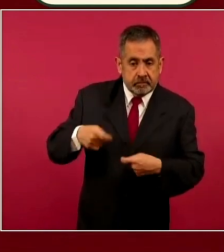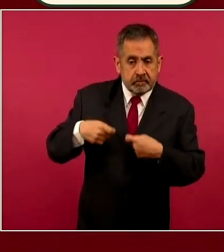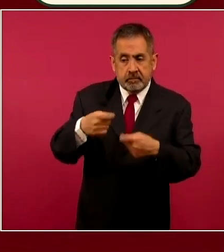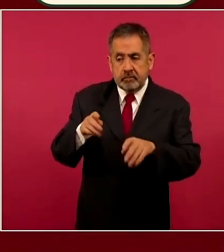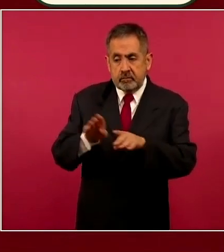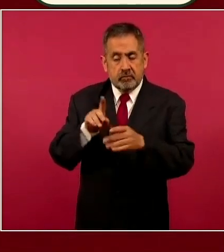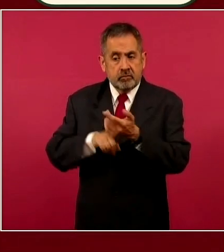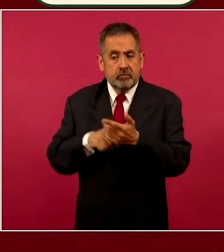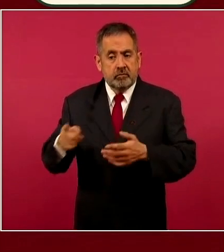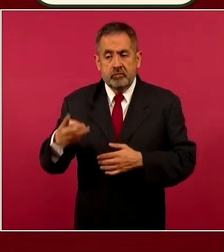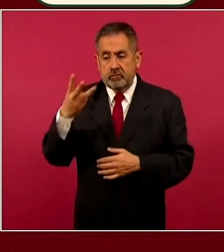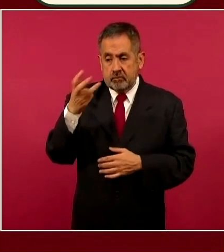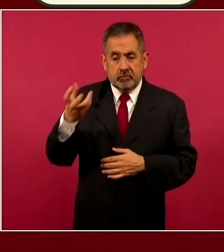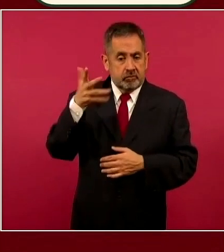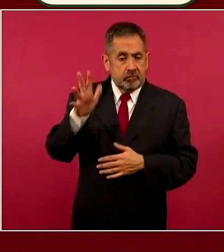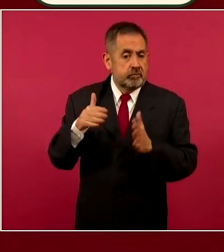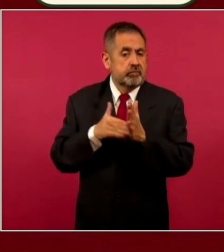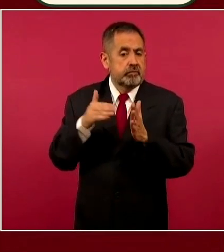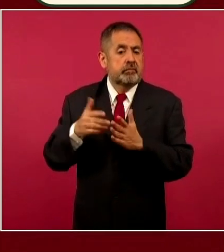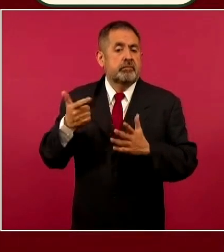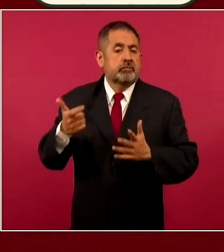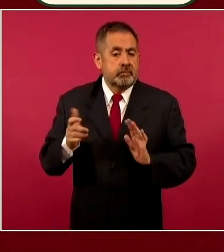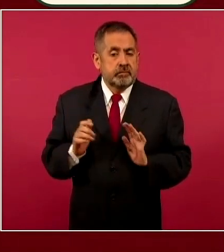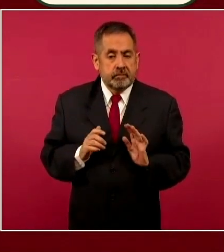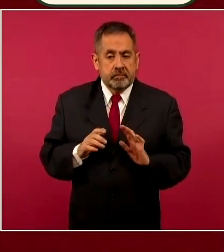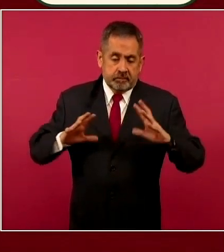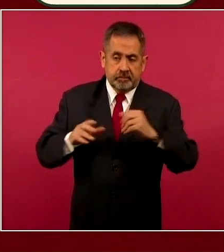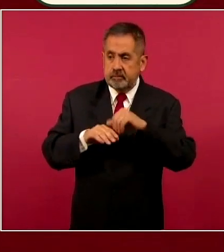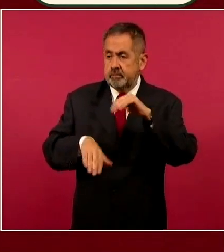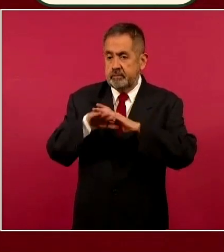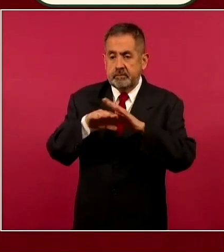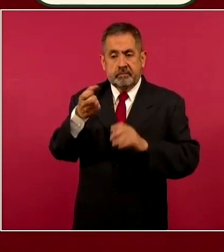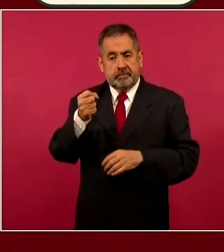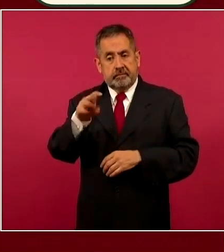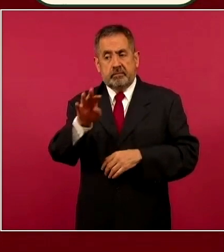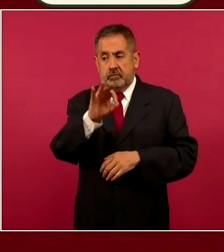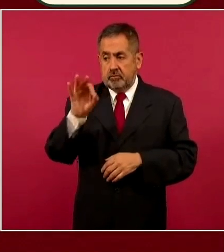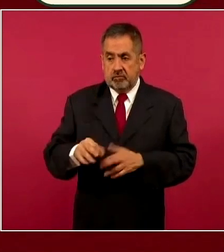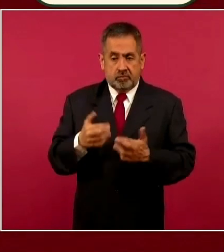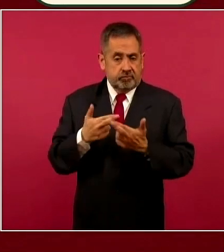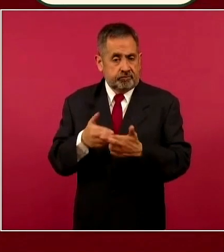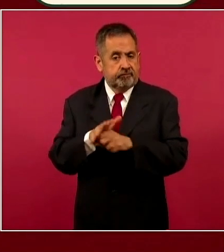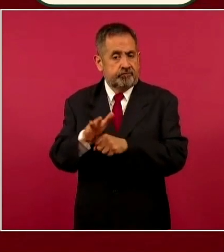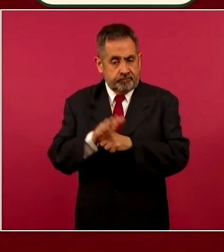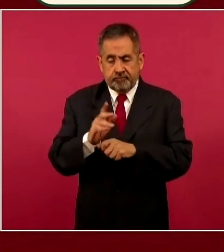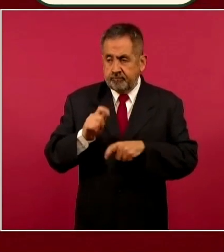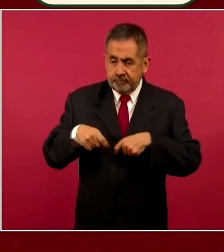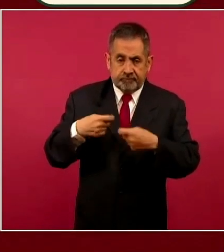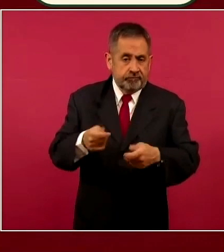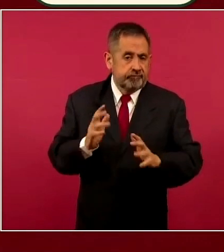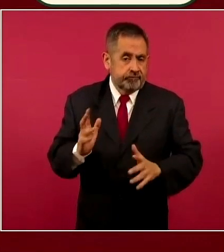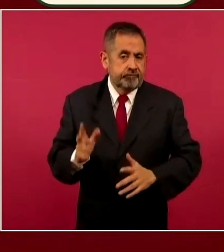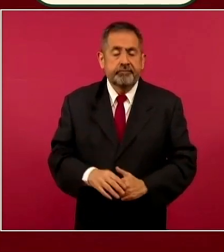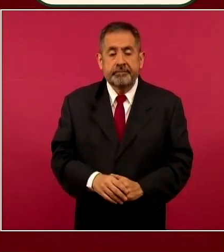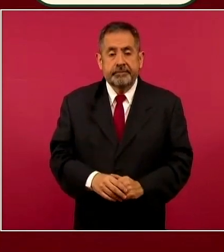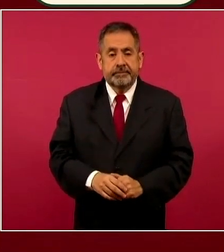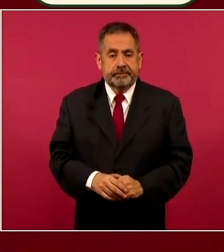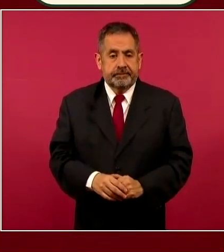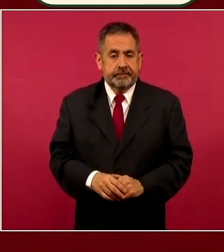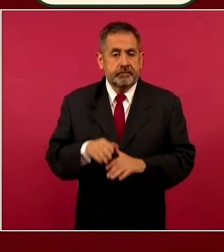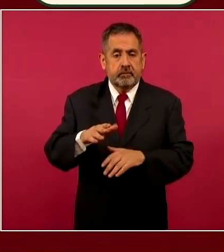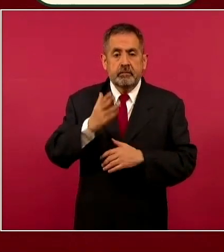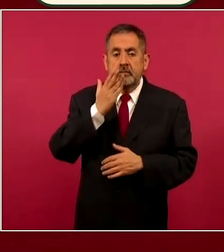destinando a este estado es de 310 millones de pesos, que lleva un 69% de avance en el gasto programado. En el caso